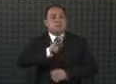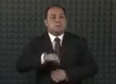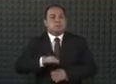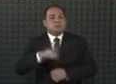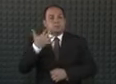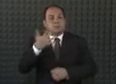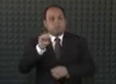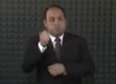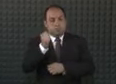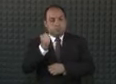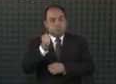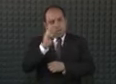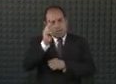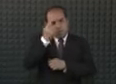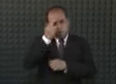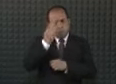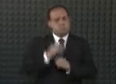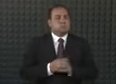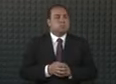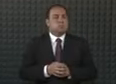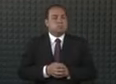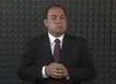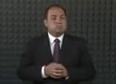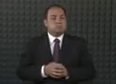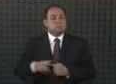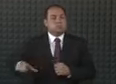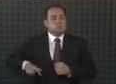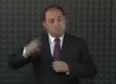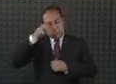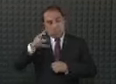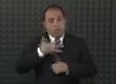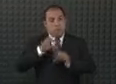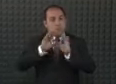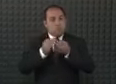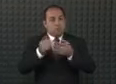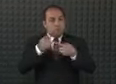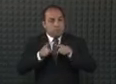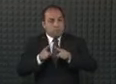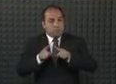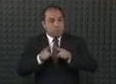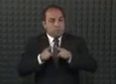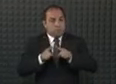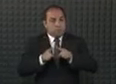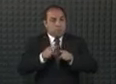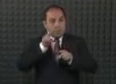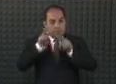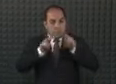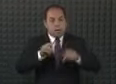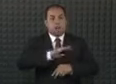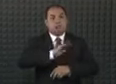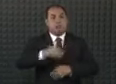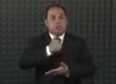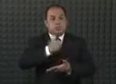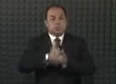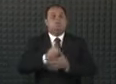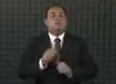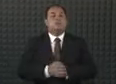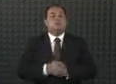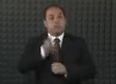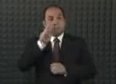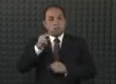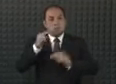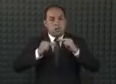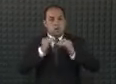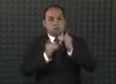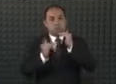5 de septiembre, si no mal recuerdo. El Gobierno de México tiene una metodología ligeramente distinta en la que toman en cuenta todas las defunciones de la ciudad. Si vemos el exceso de mortalidad